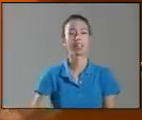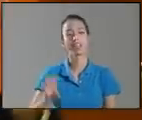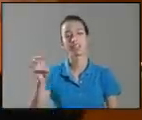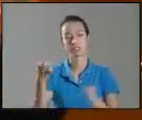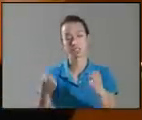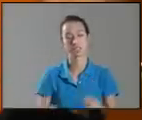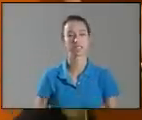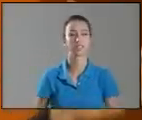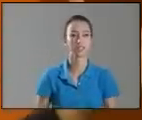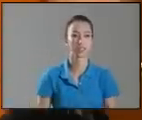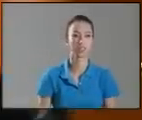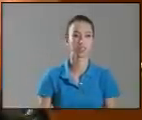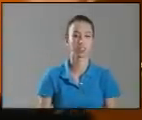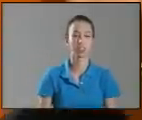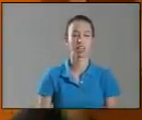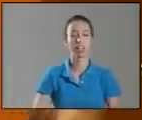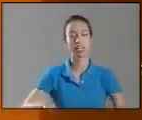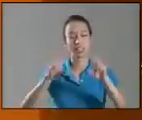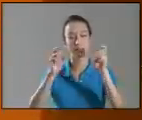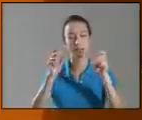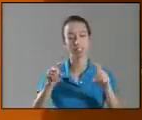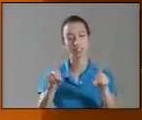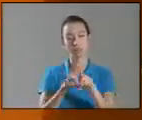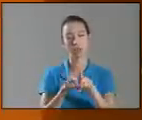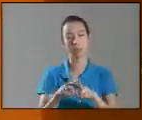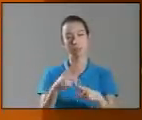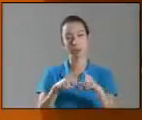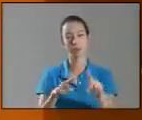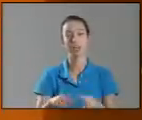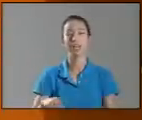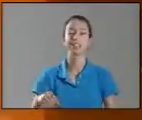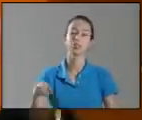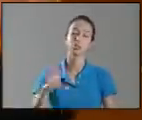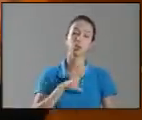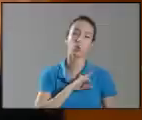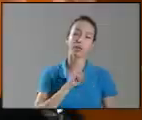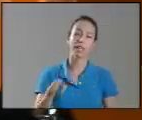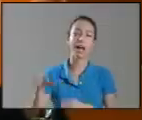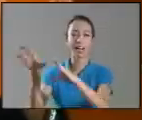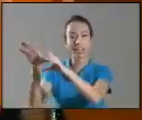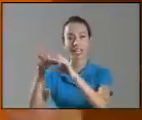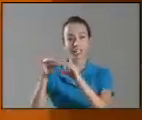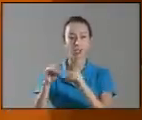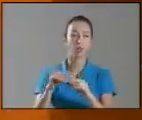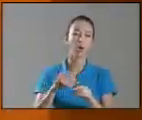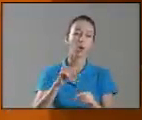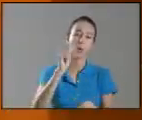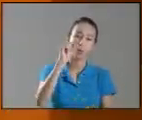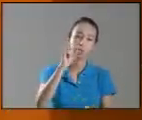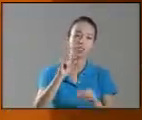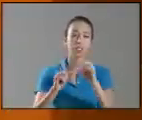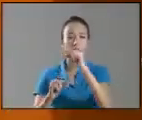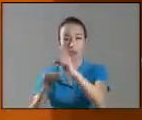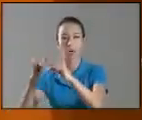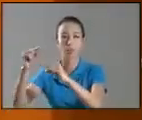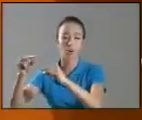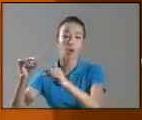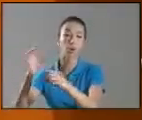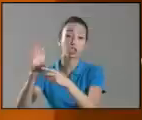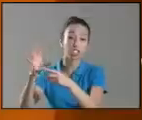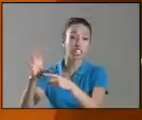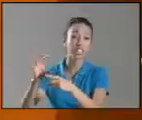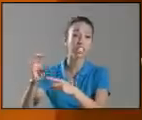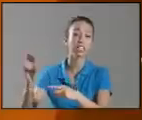Entonces aquí dice algo más. Y aquí en el final del verso, hermano, quiero ir recogiendo espiguitas, porque el tema es